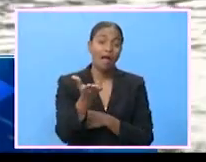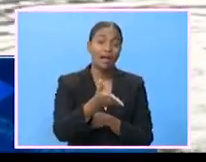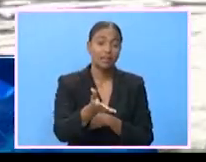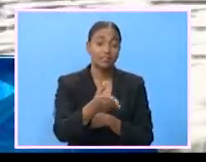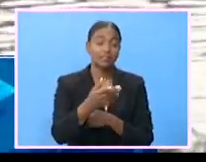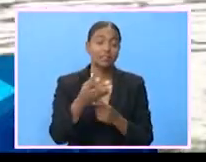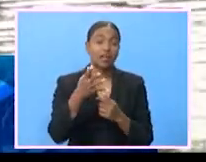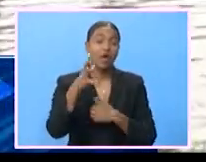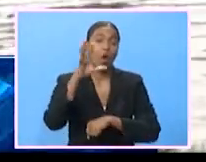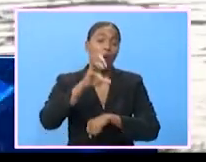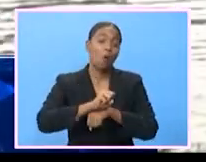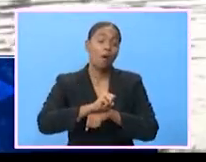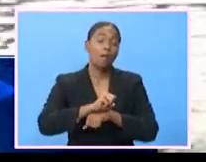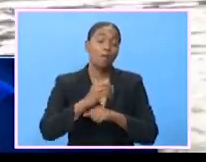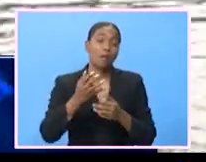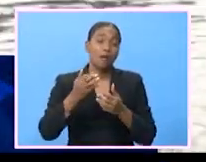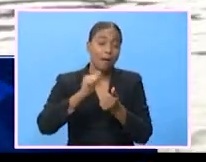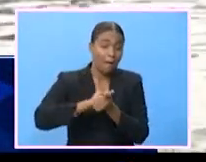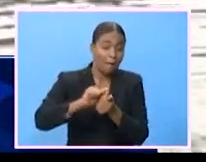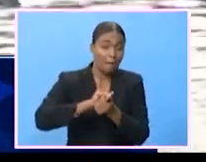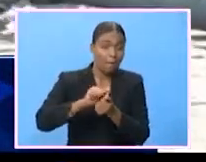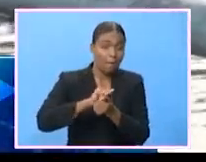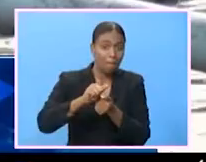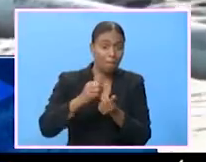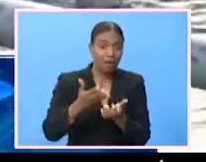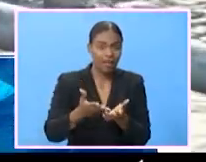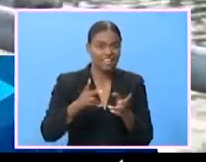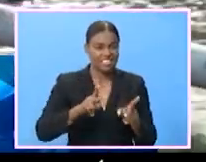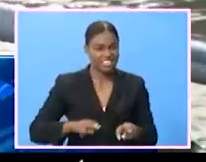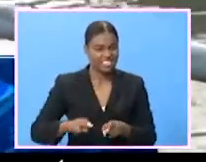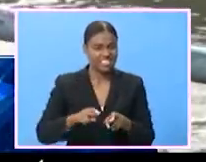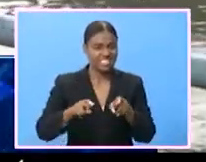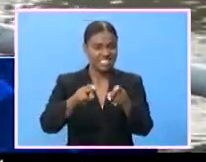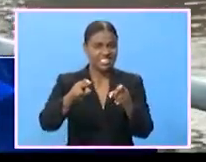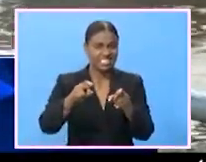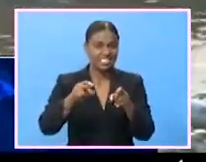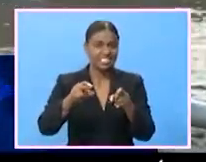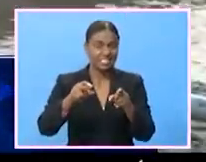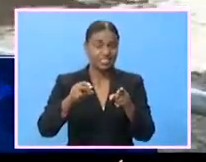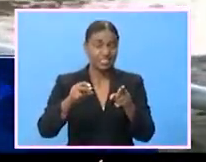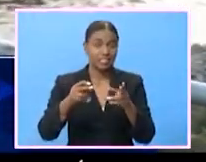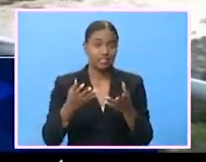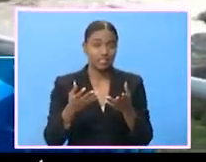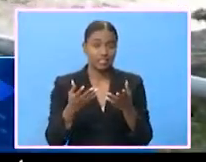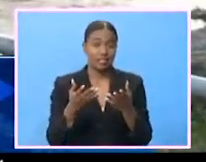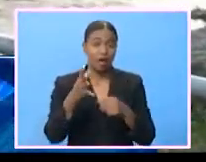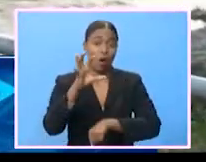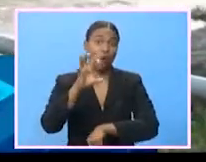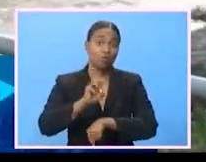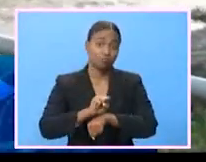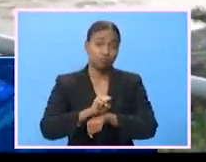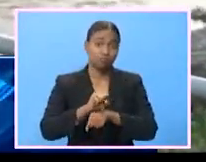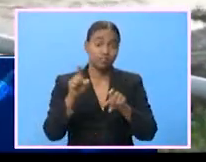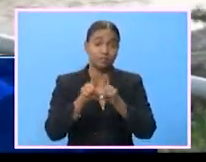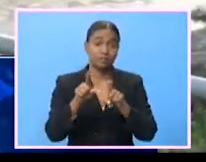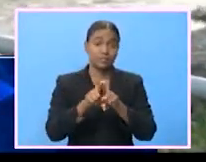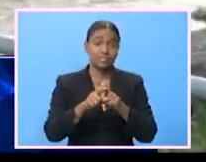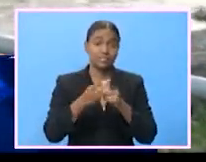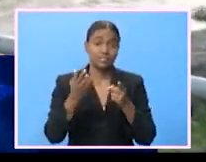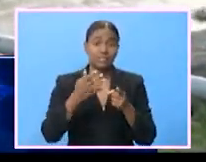manera, si se quiere, un tanto paradójica, lavando en este río con un hedor muy característico y también un